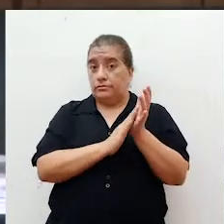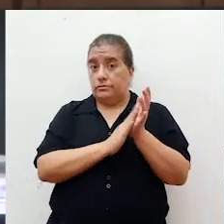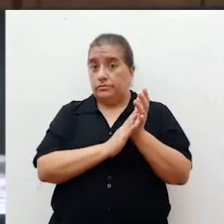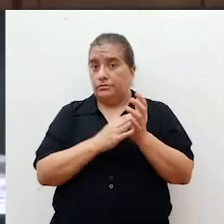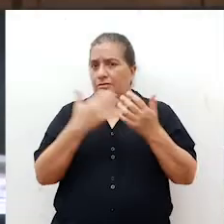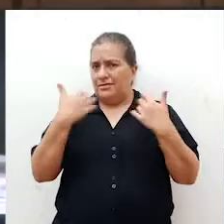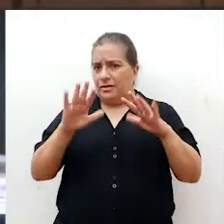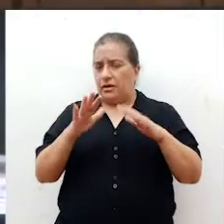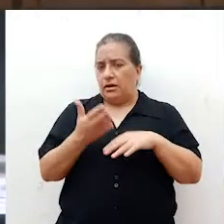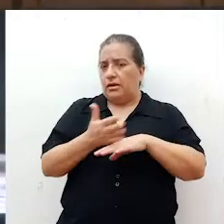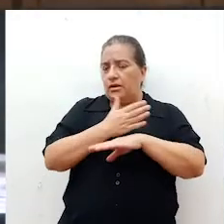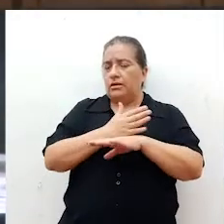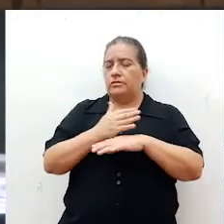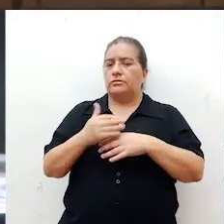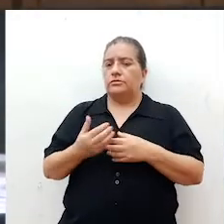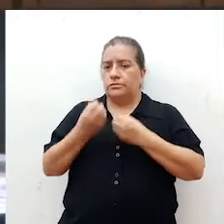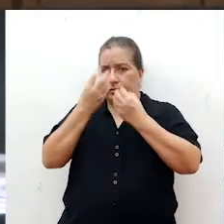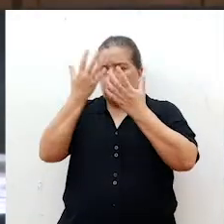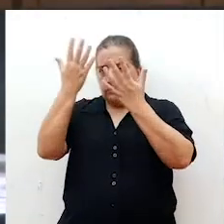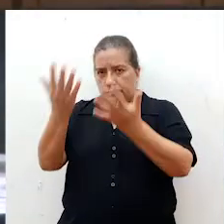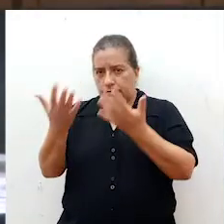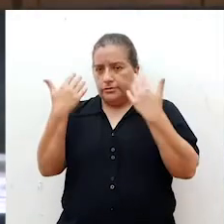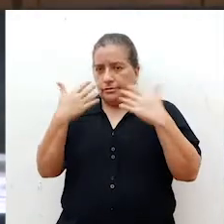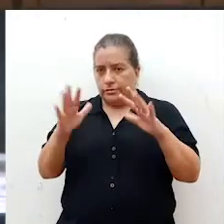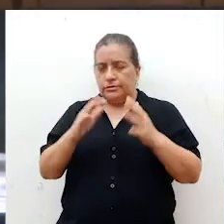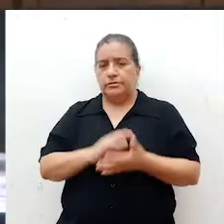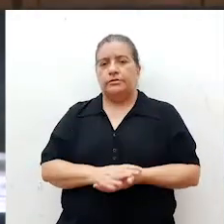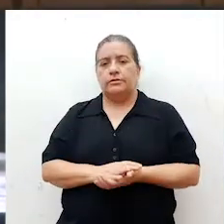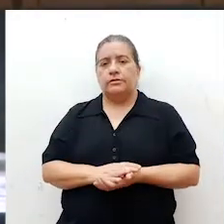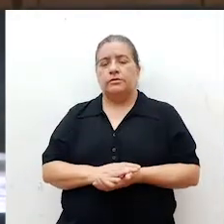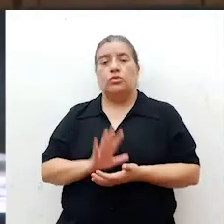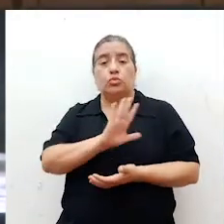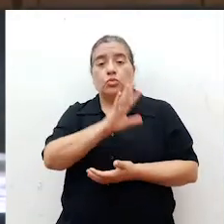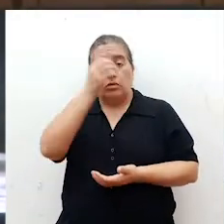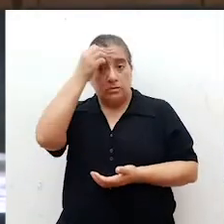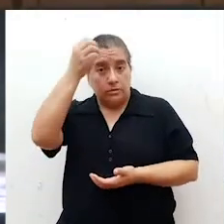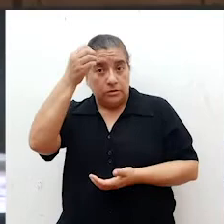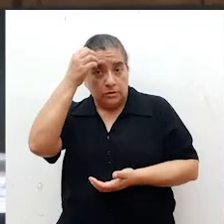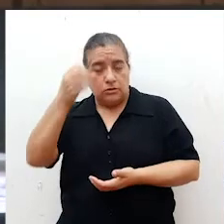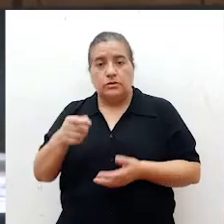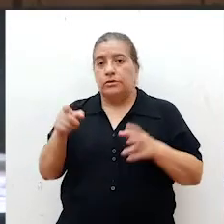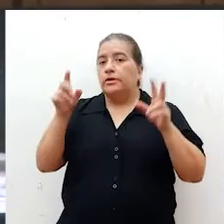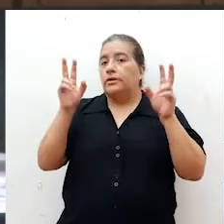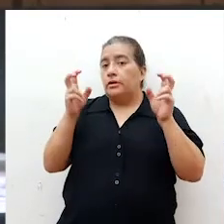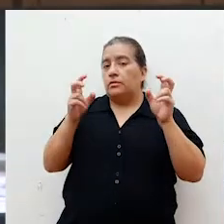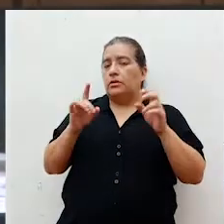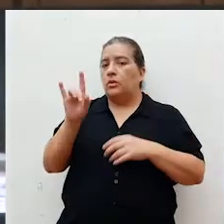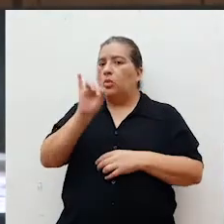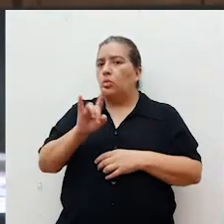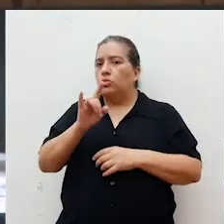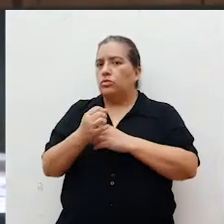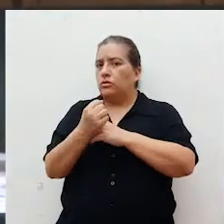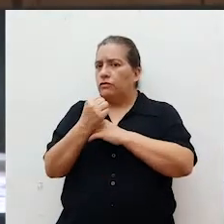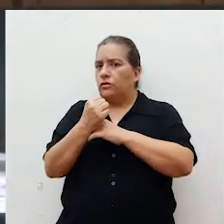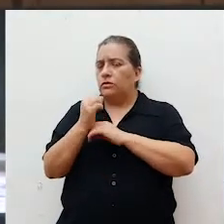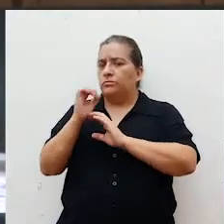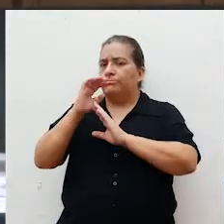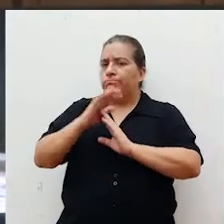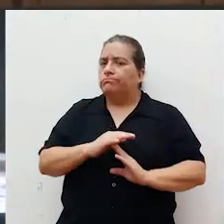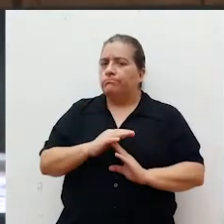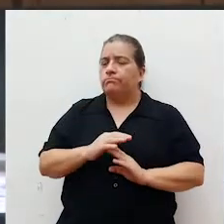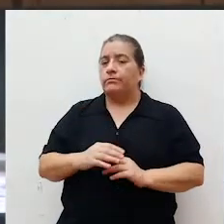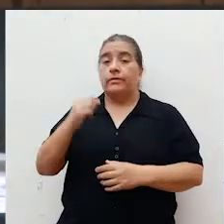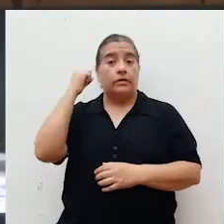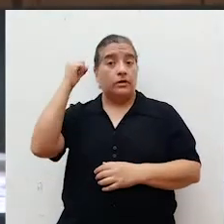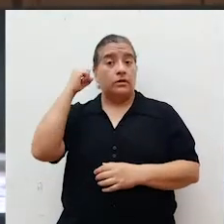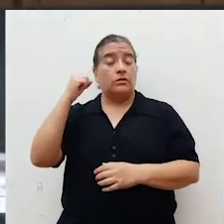señalando, y aquí quiero aprovechar esta pregunta para remarcar lo siguiente: la Defensoría respalda el derecho a la protesta